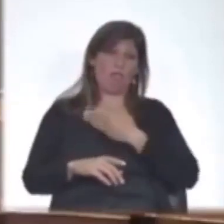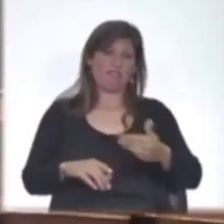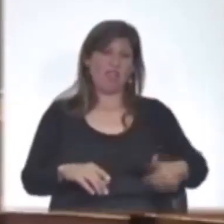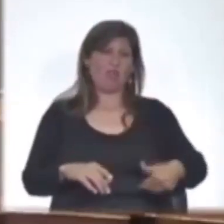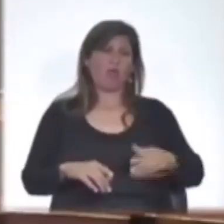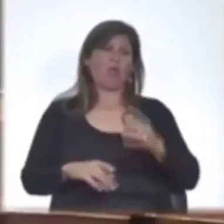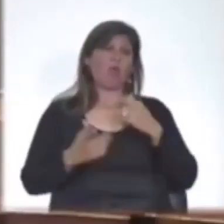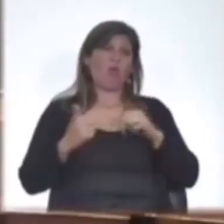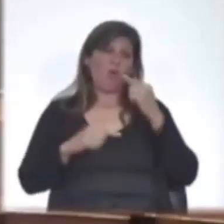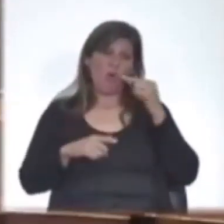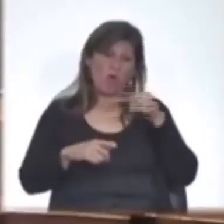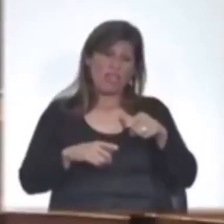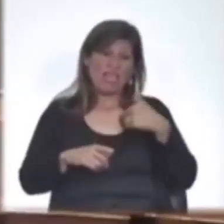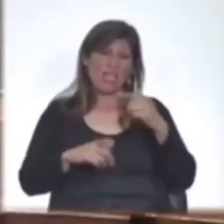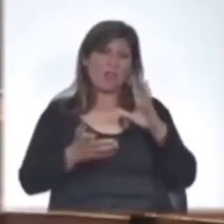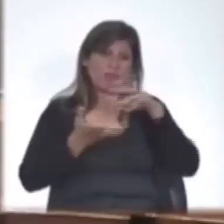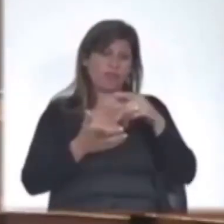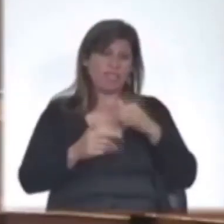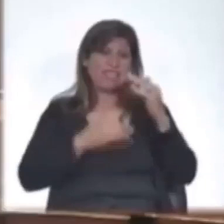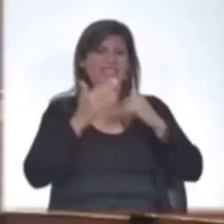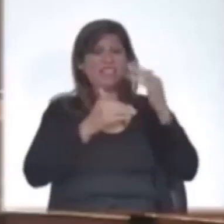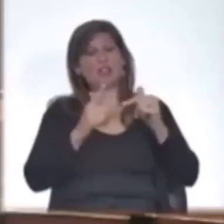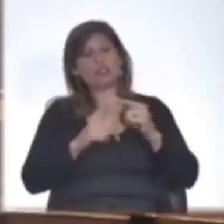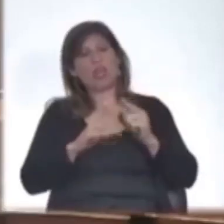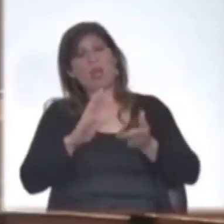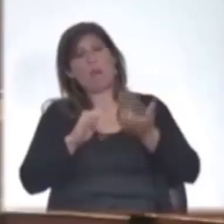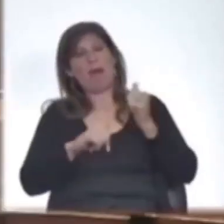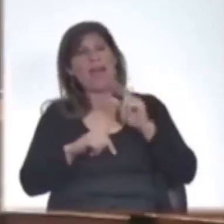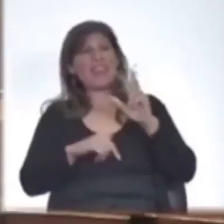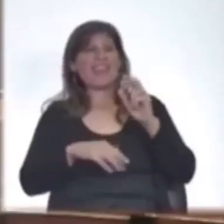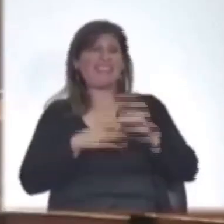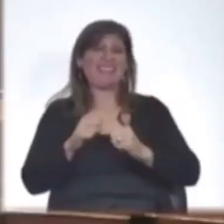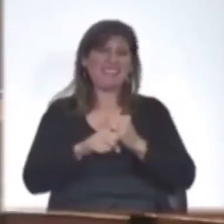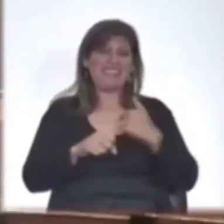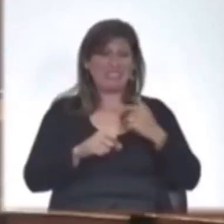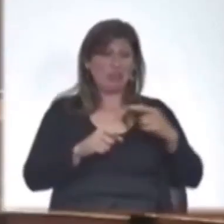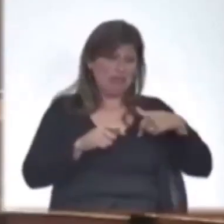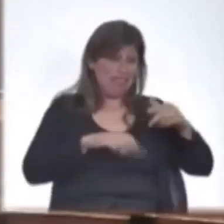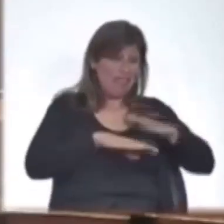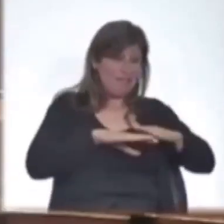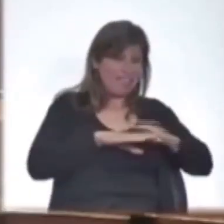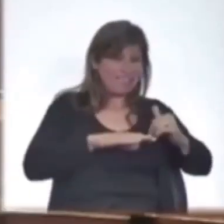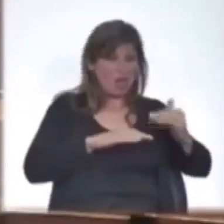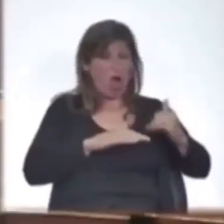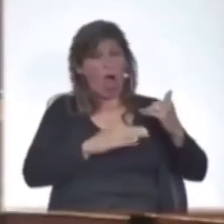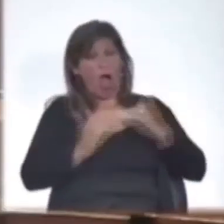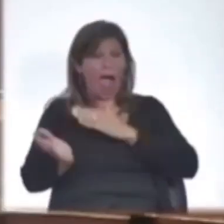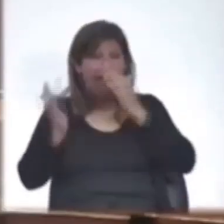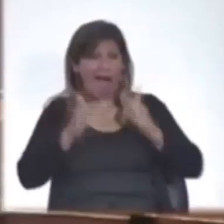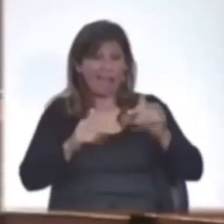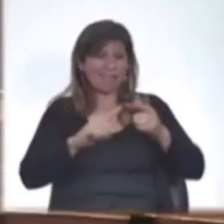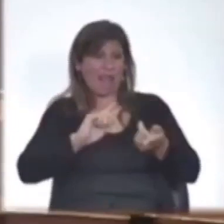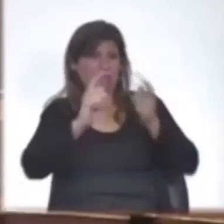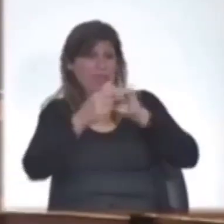hizo. Descontó desde el presidente hacia abajo los sueldos, obviamente, de mayores números. Y bueno, creemos que es